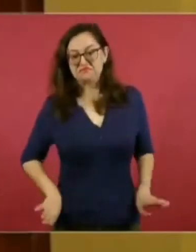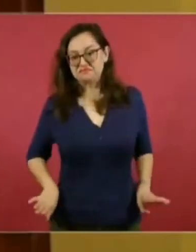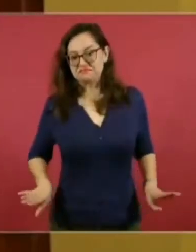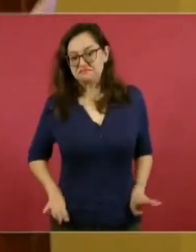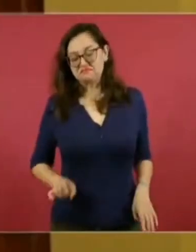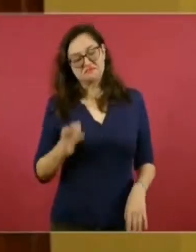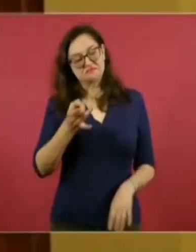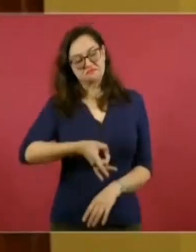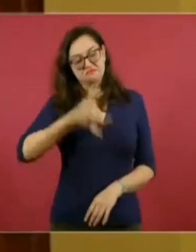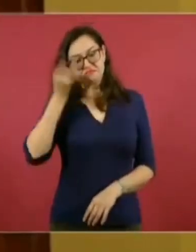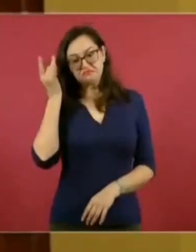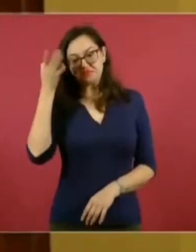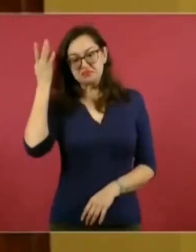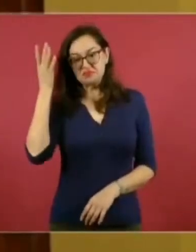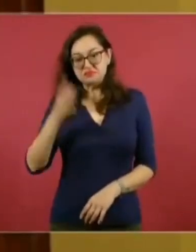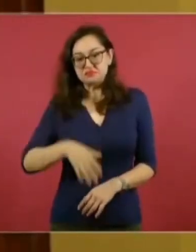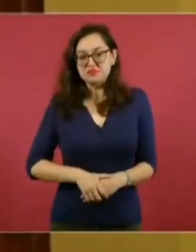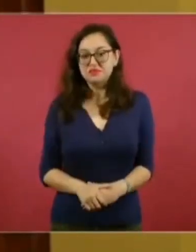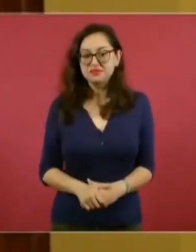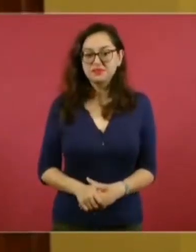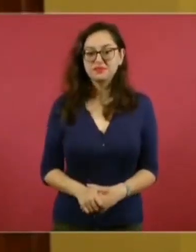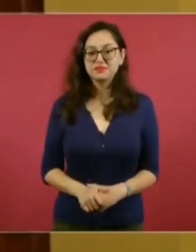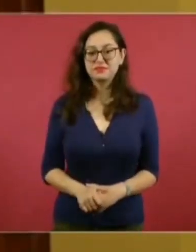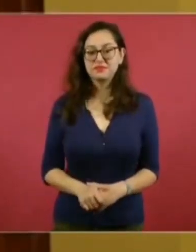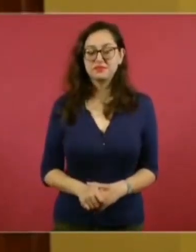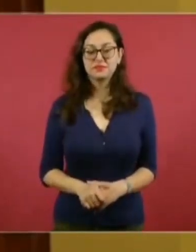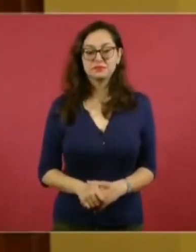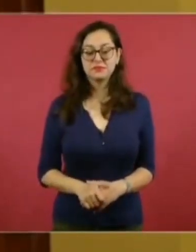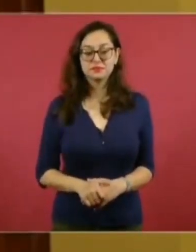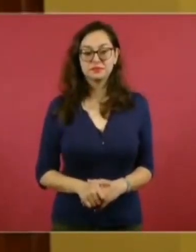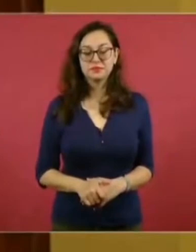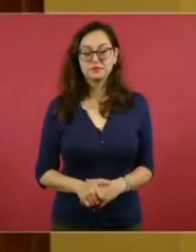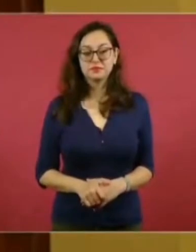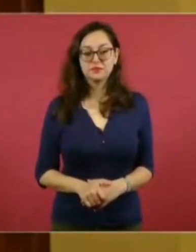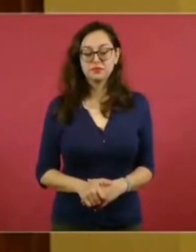actos, claro que la conozco.